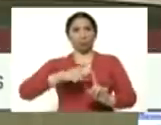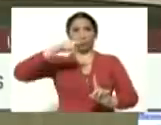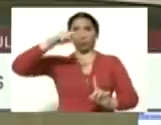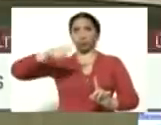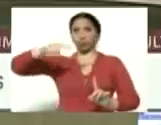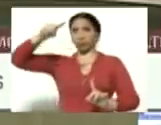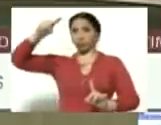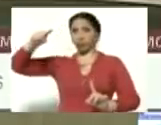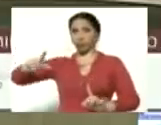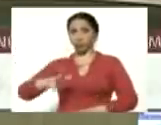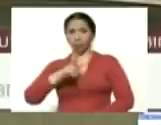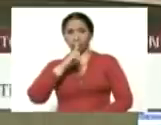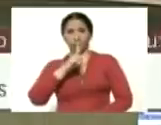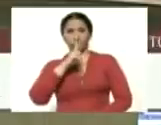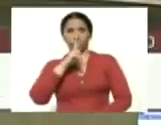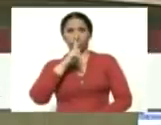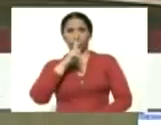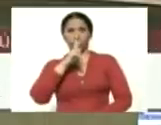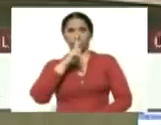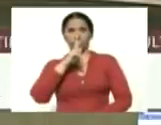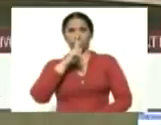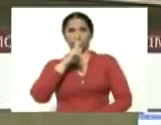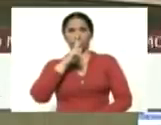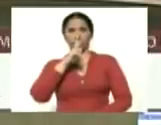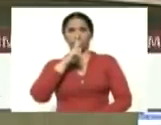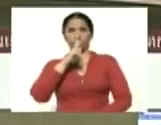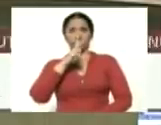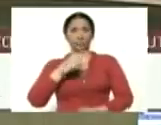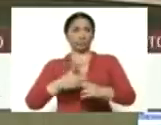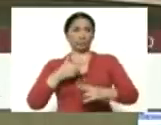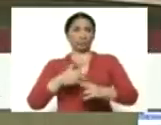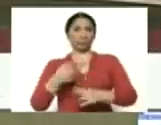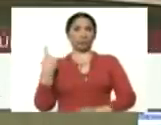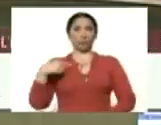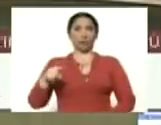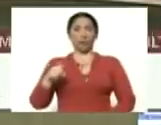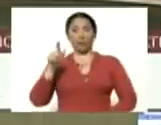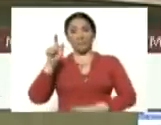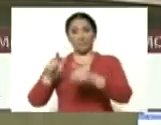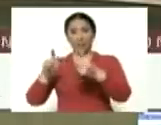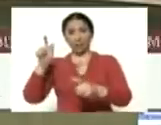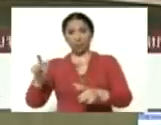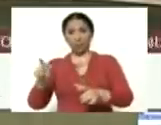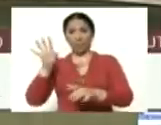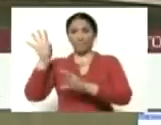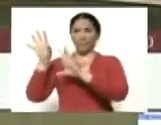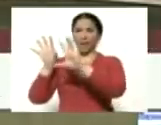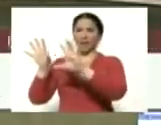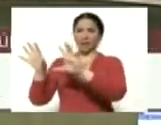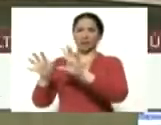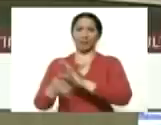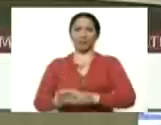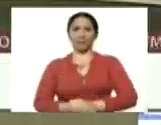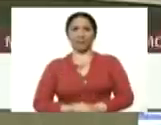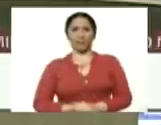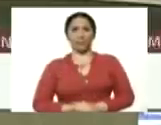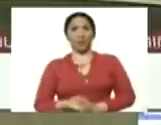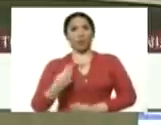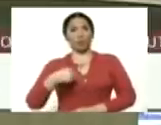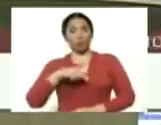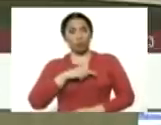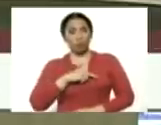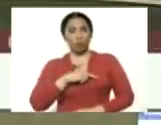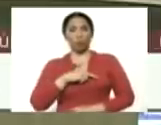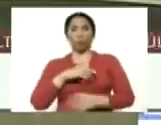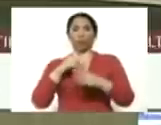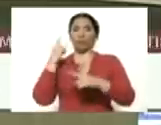exponenciales en el riesgo que tienen las personas de esos países, y esperamos que todas y todos logremos